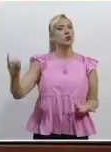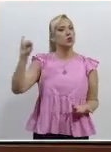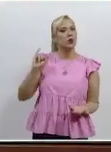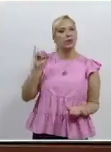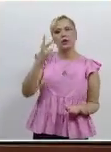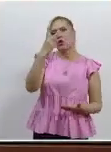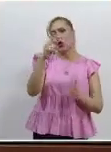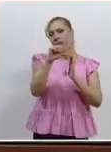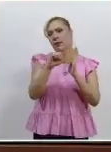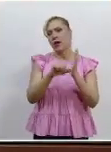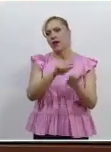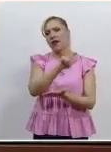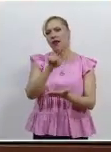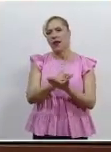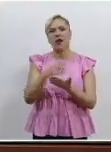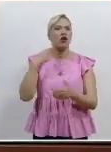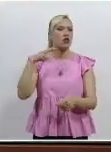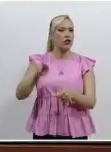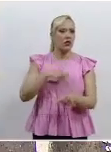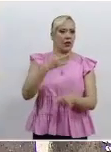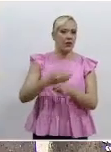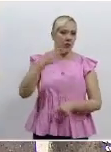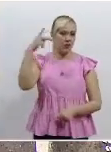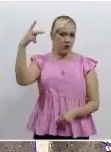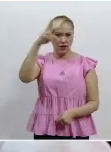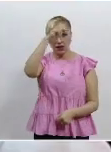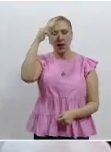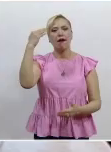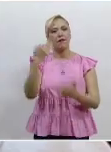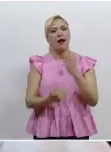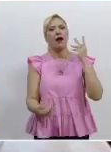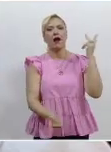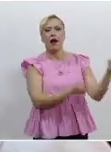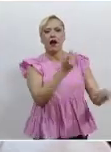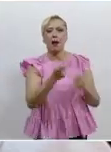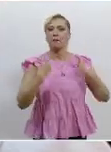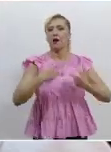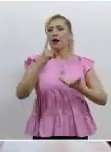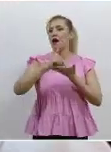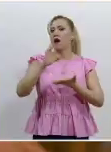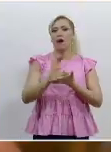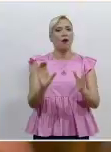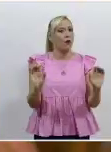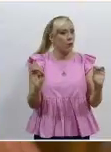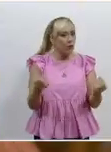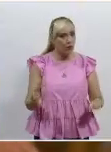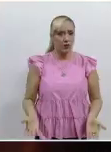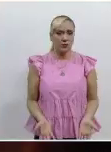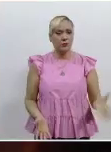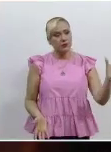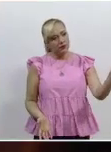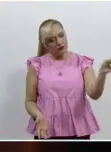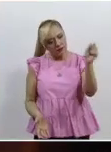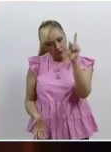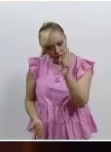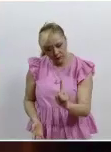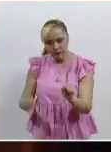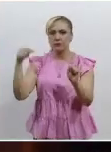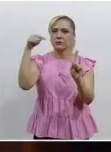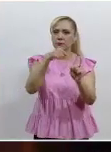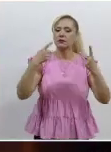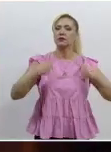2 artículos de la Ley del Notariado de Nayarit por falta de consulta previa a personas con discapacidad. Impactan directamente en las personas